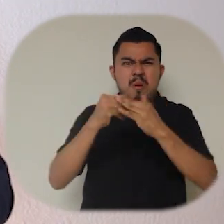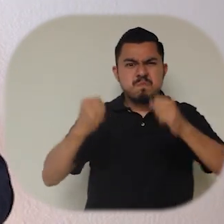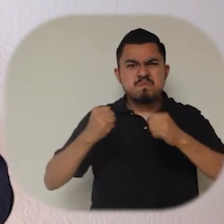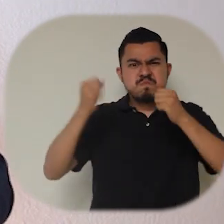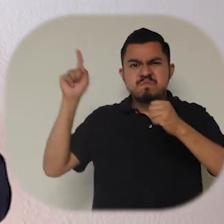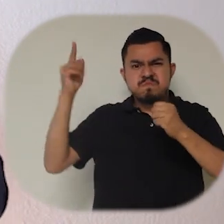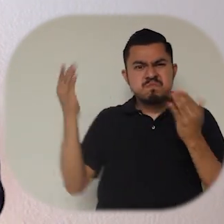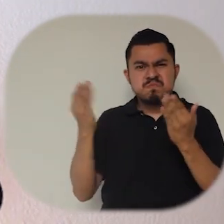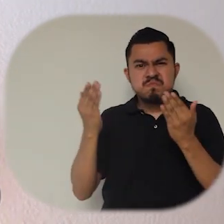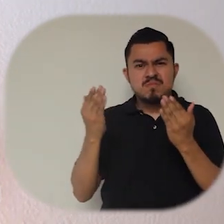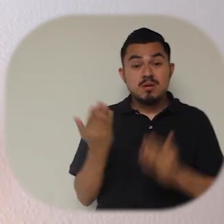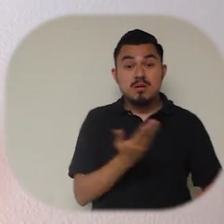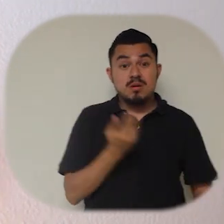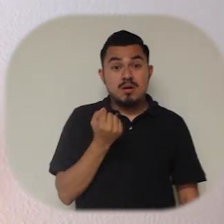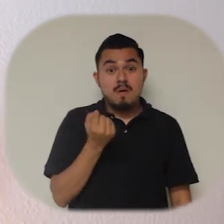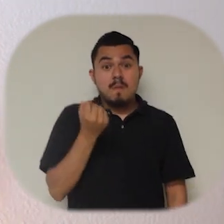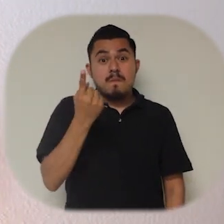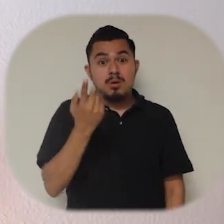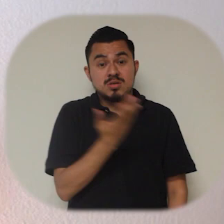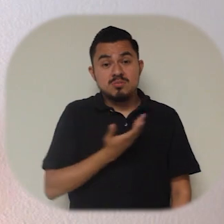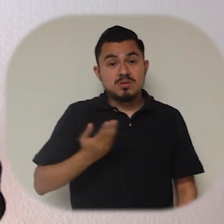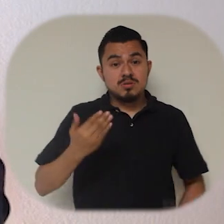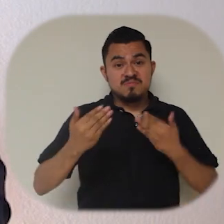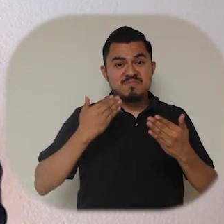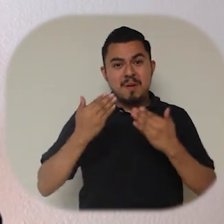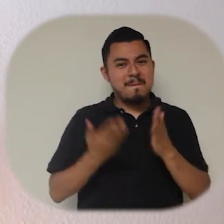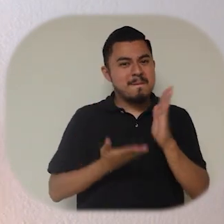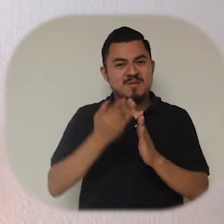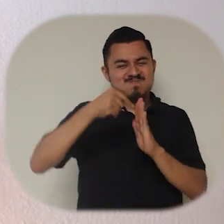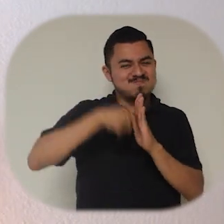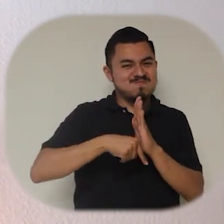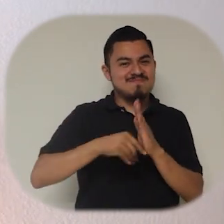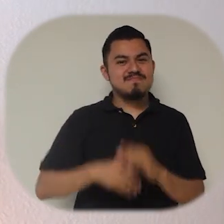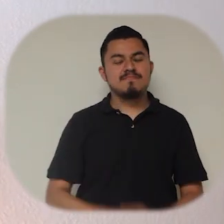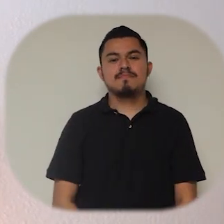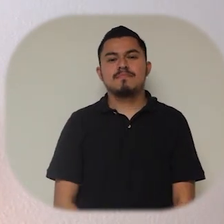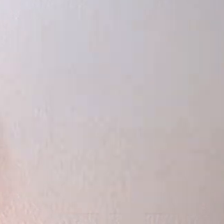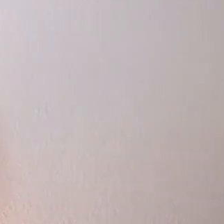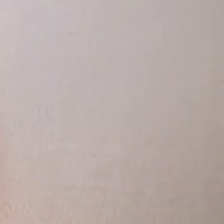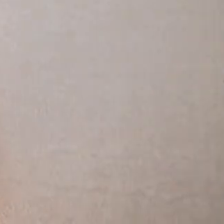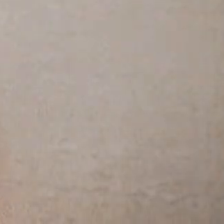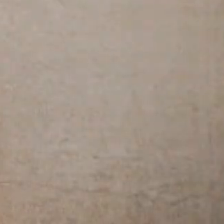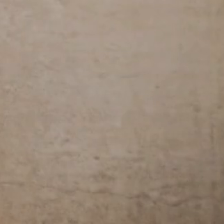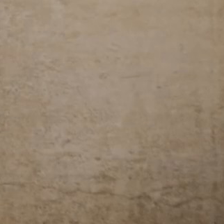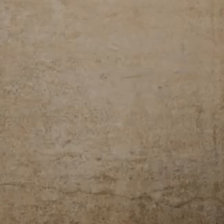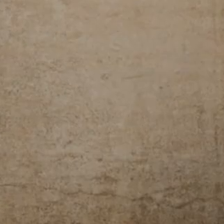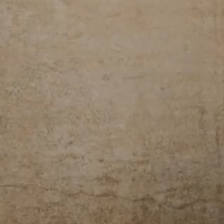todopoderoso que lo hace así. En el siguiente tiempo lo explicaremos de una forma más precisa.